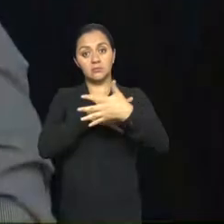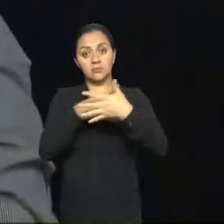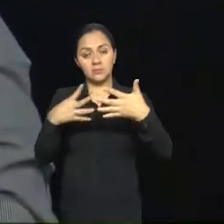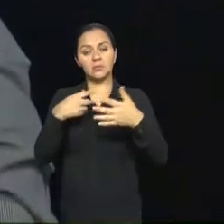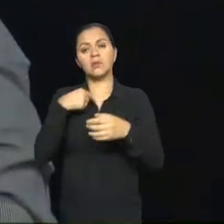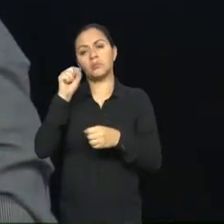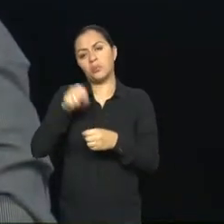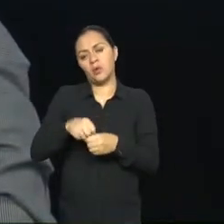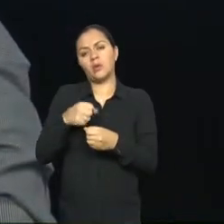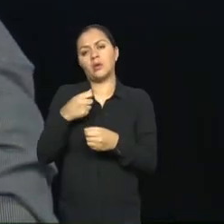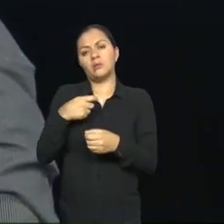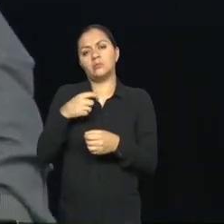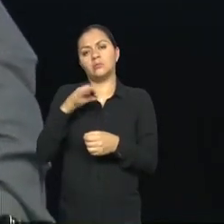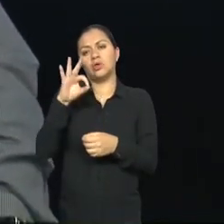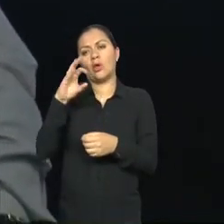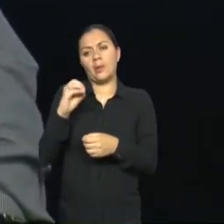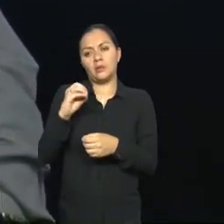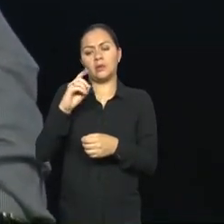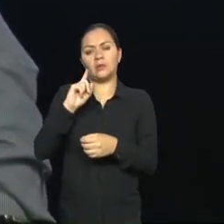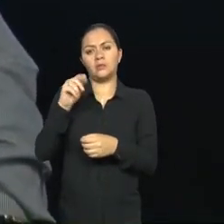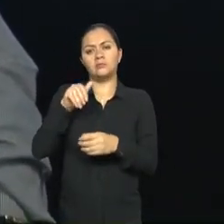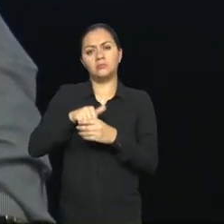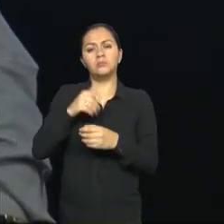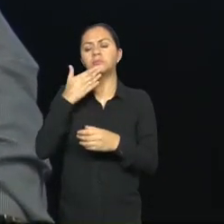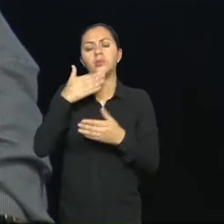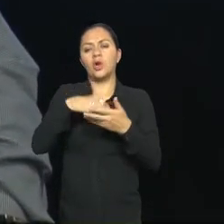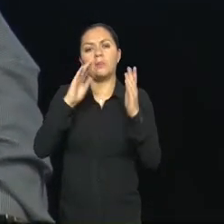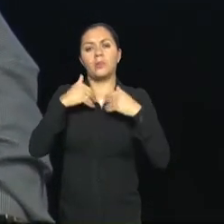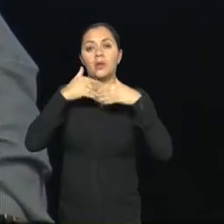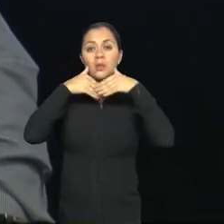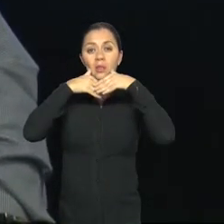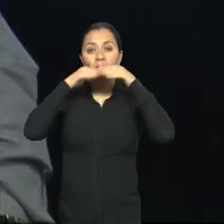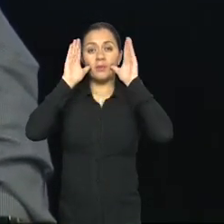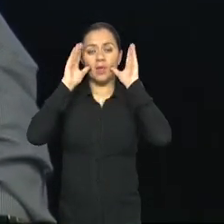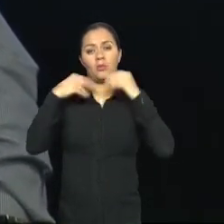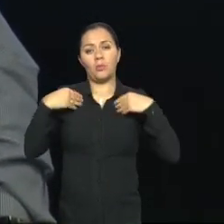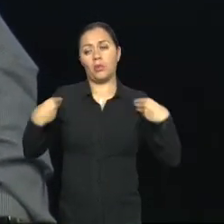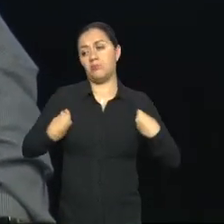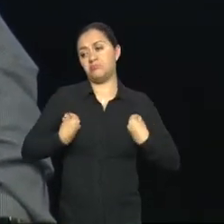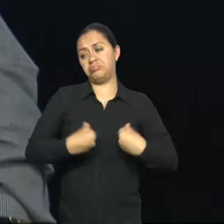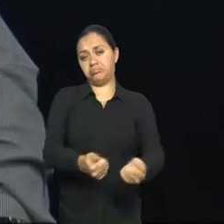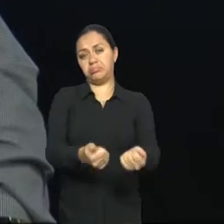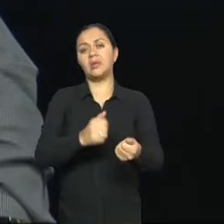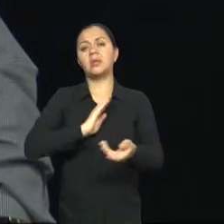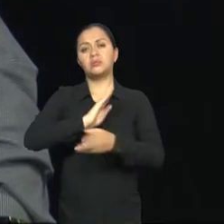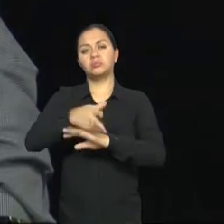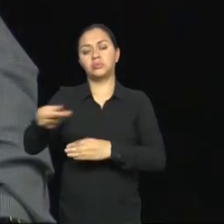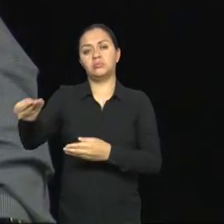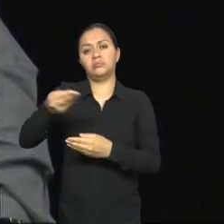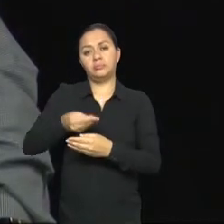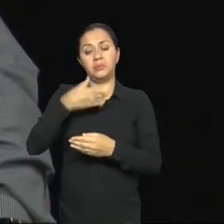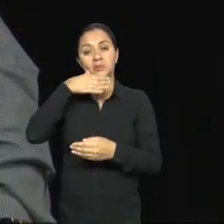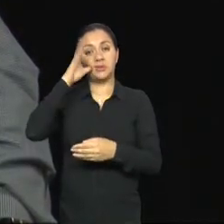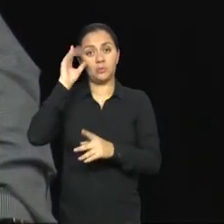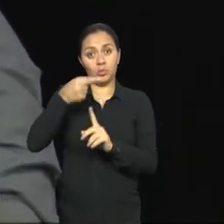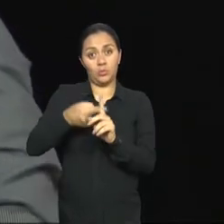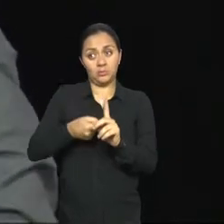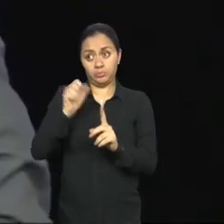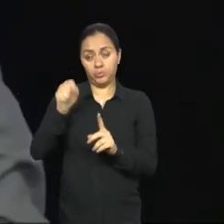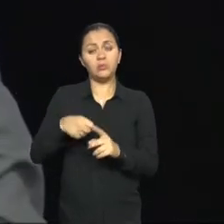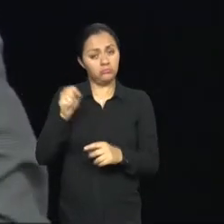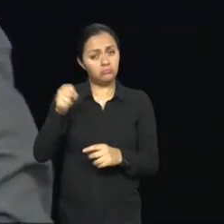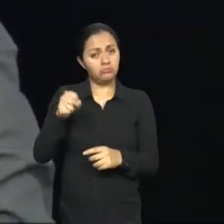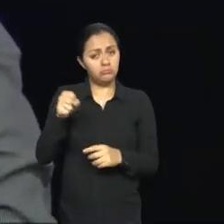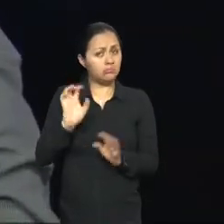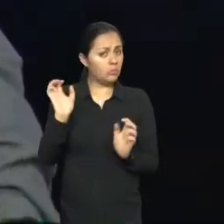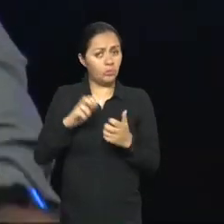no necesariamente cumplir los 90. ¿Puedo en Navidad gastarme toda la devolución del IVA y puedo reclamar solo lo de diciembre? ¿En un solo mes? Es correcto. Perfecto. Pero tú